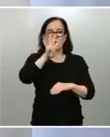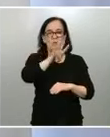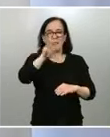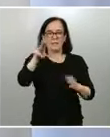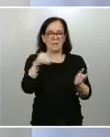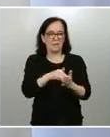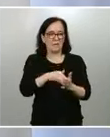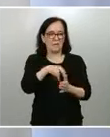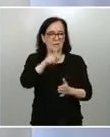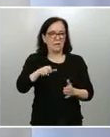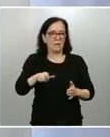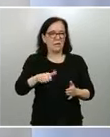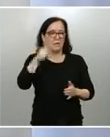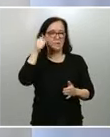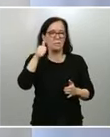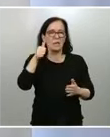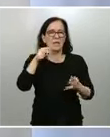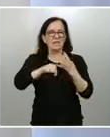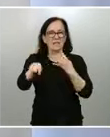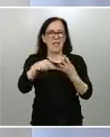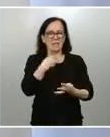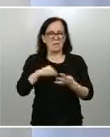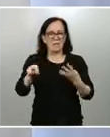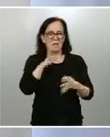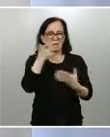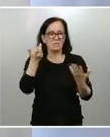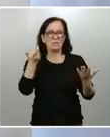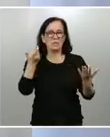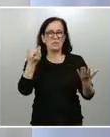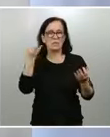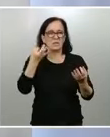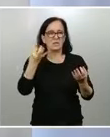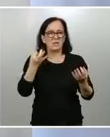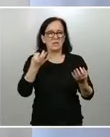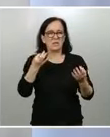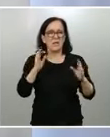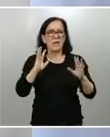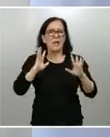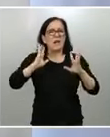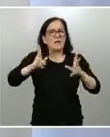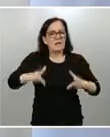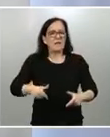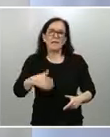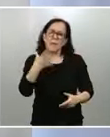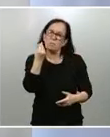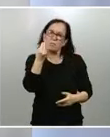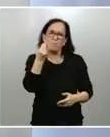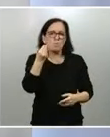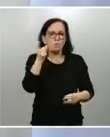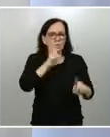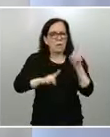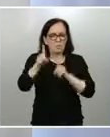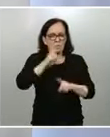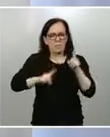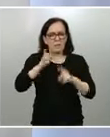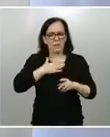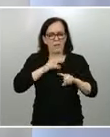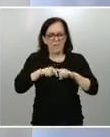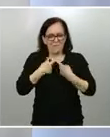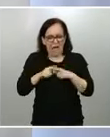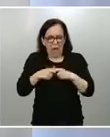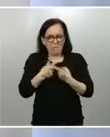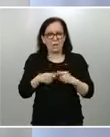más transparencia con respecto a lo que está pasando en las presidencias porque hay mucha preocupación tanto de parte de familiares como de trabajadores